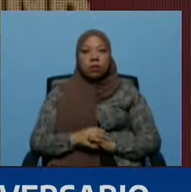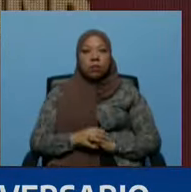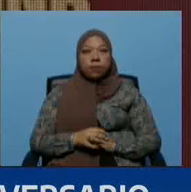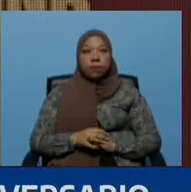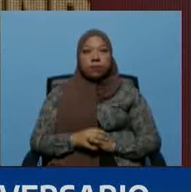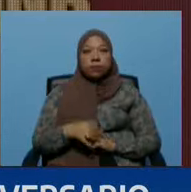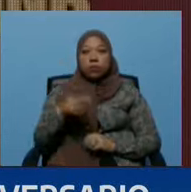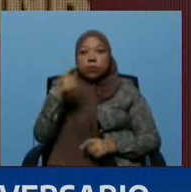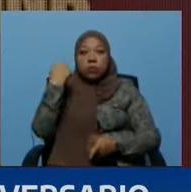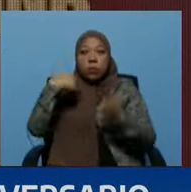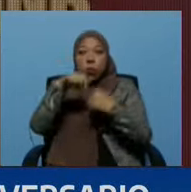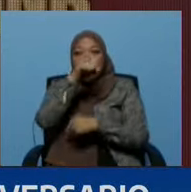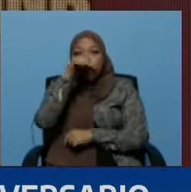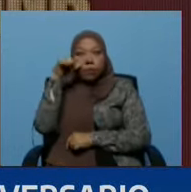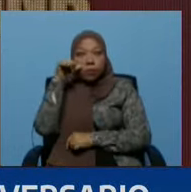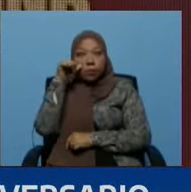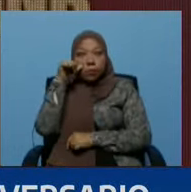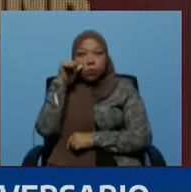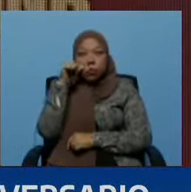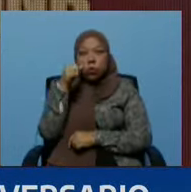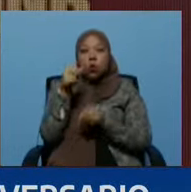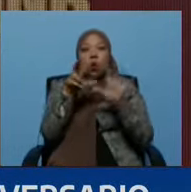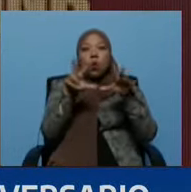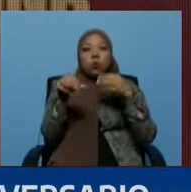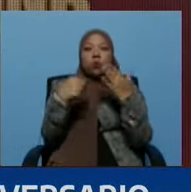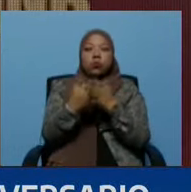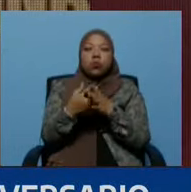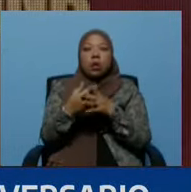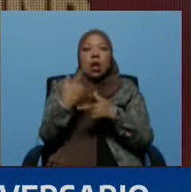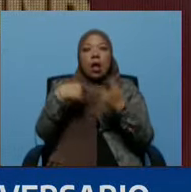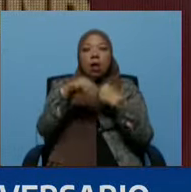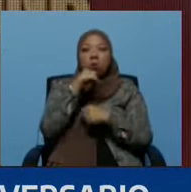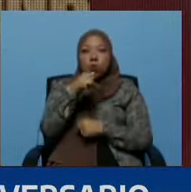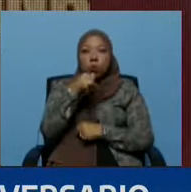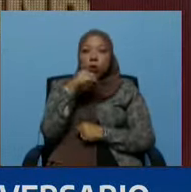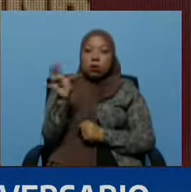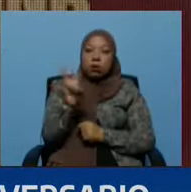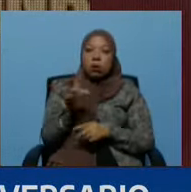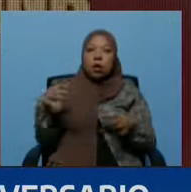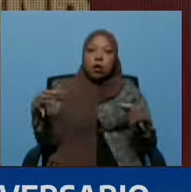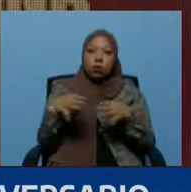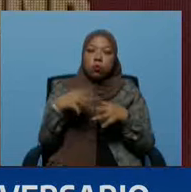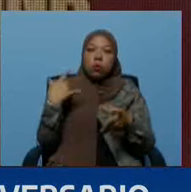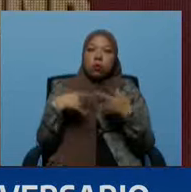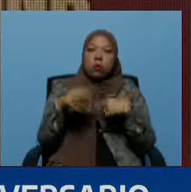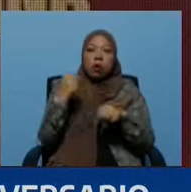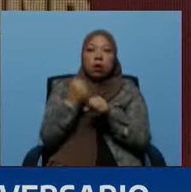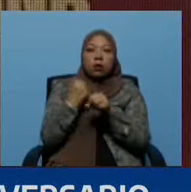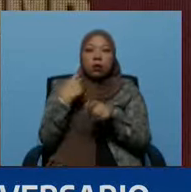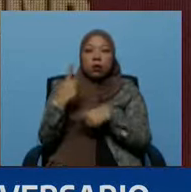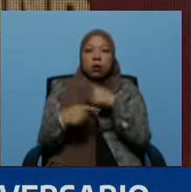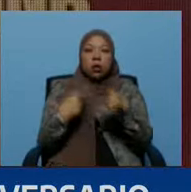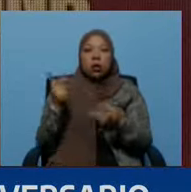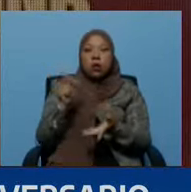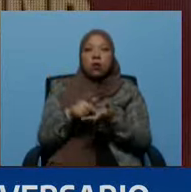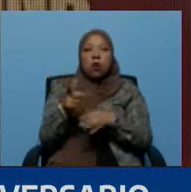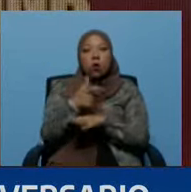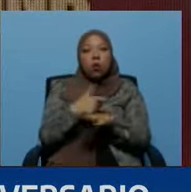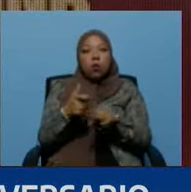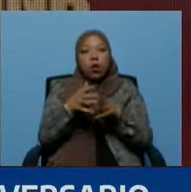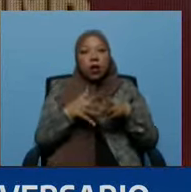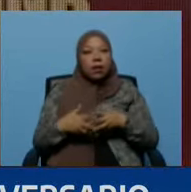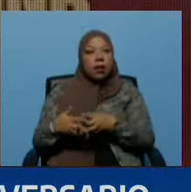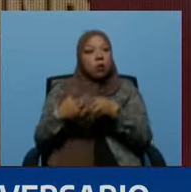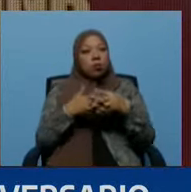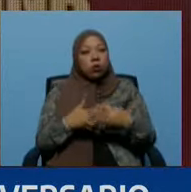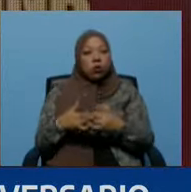armados, drogados, y casi el 80% entrenados en Texas, en grupos de entrenamiento por parte del gobierno de Estados